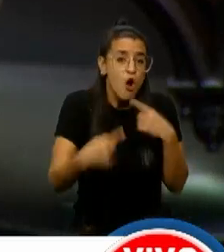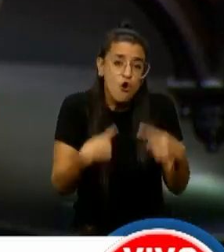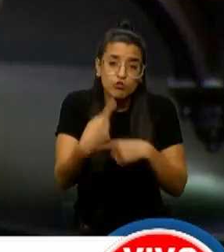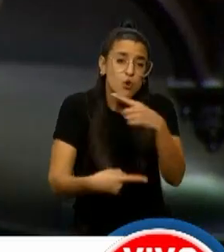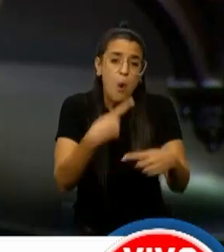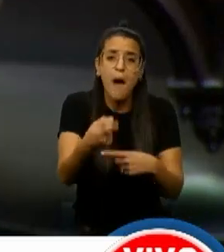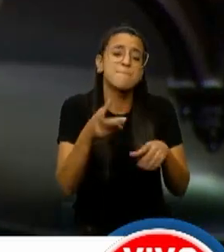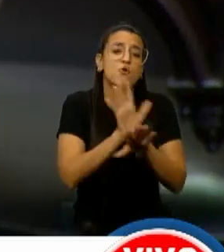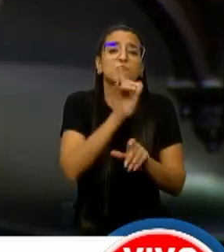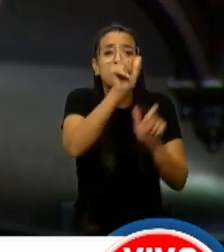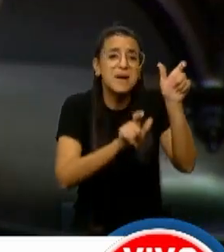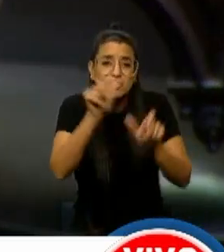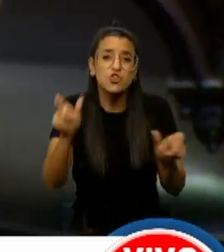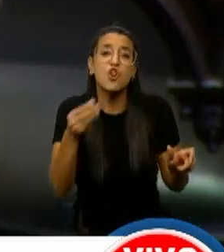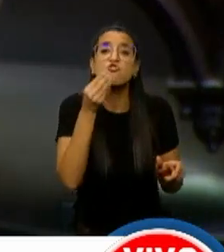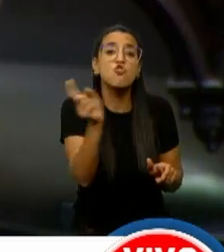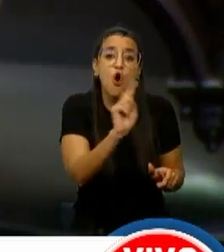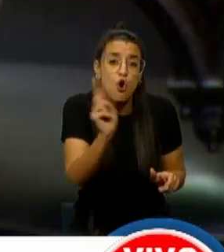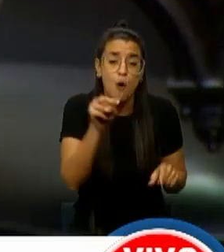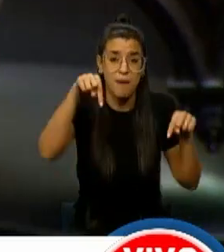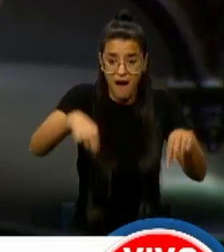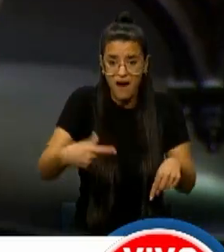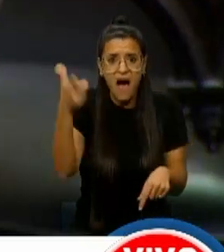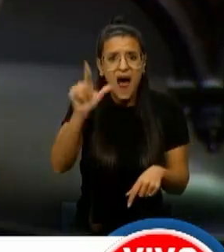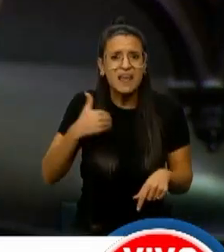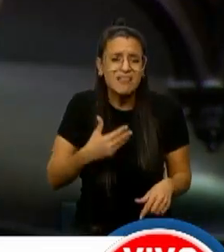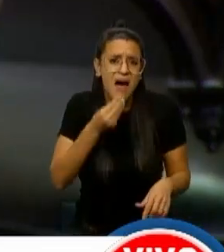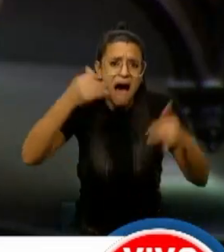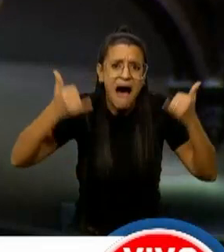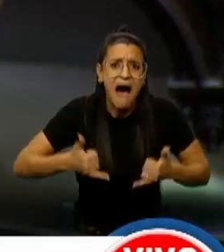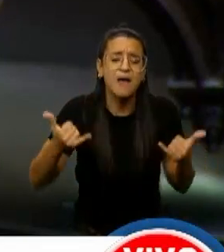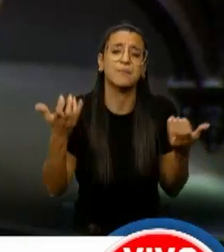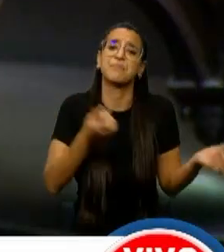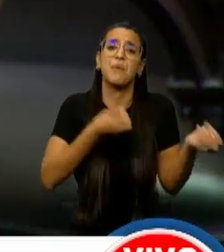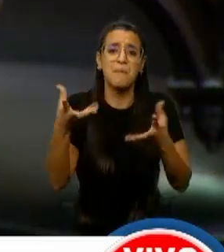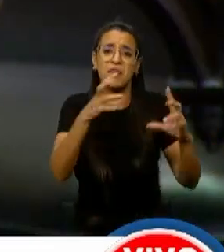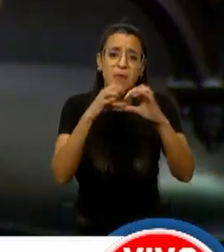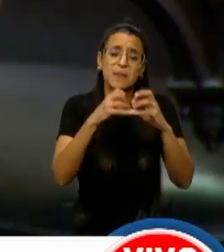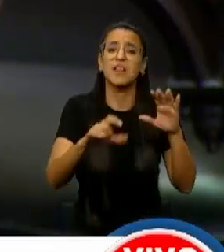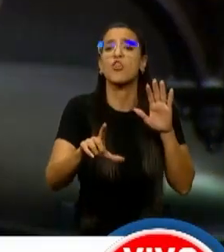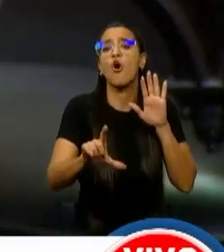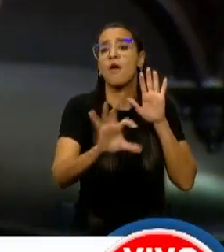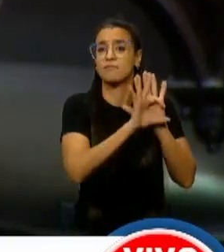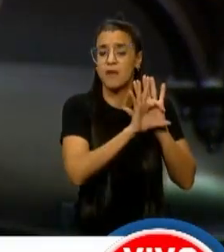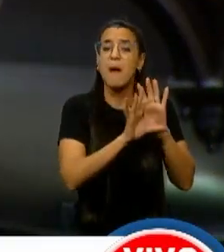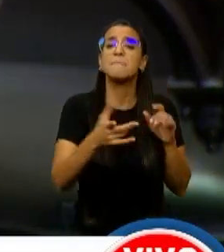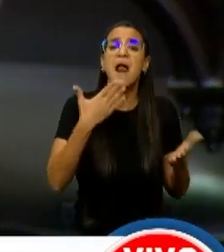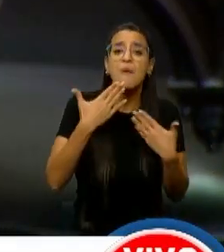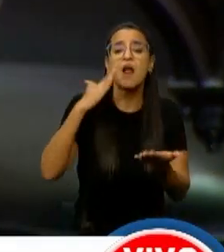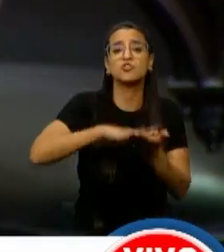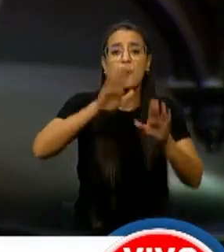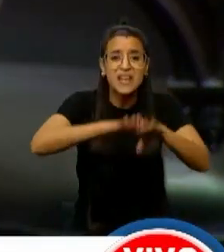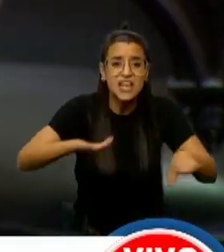seguir acumulando gente que no come en el país de los alimentos. Así que bienvenido el debate del etiquetado para hablar de